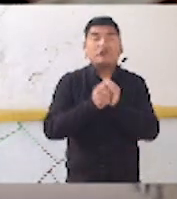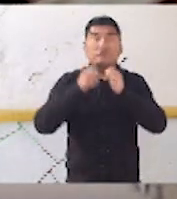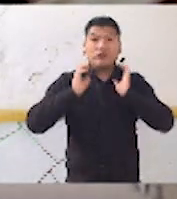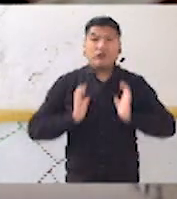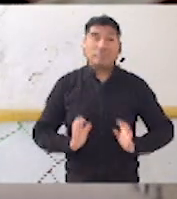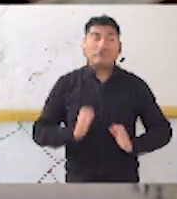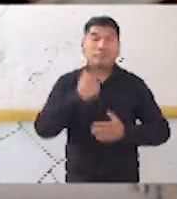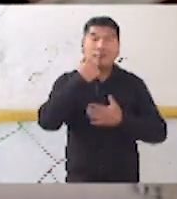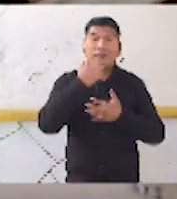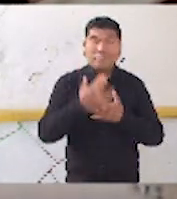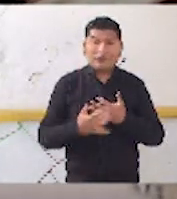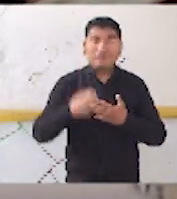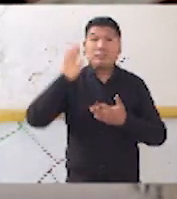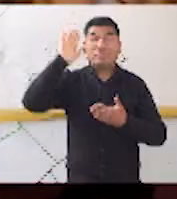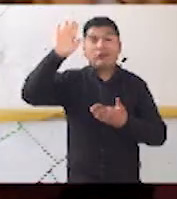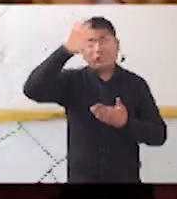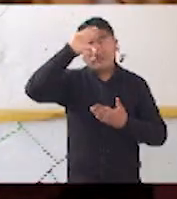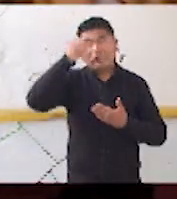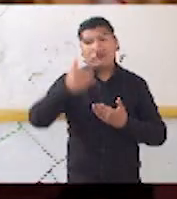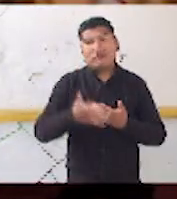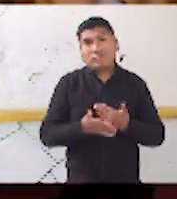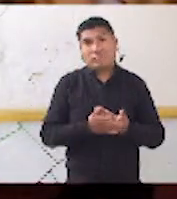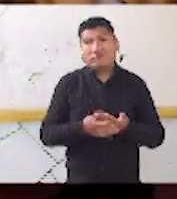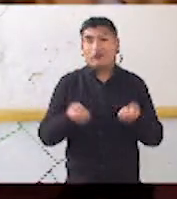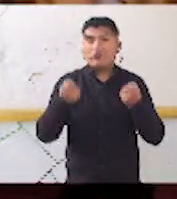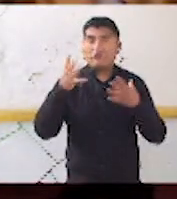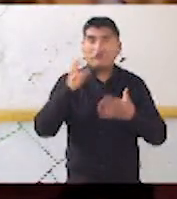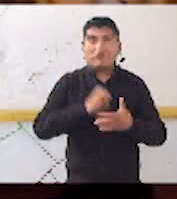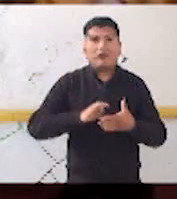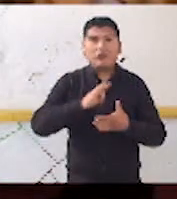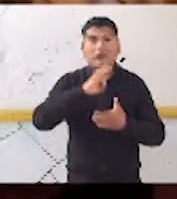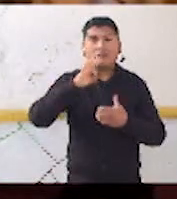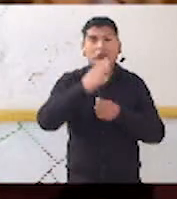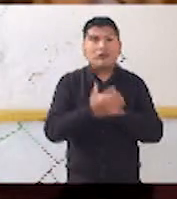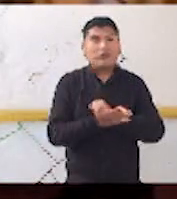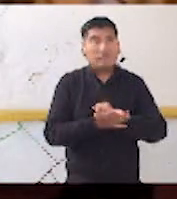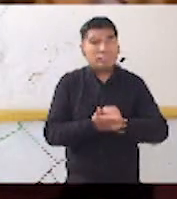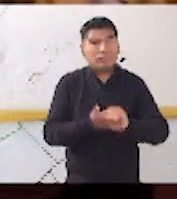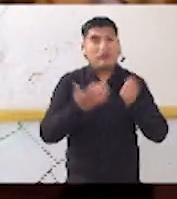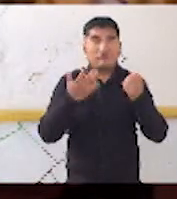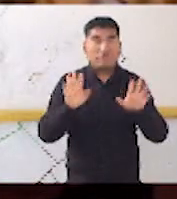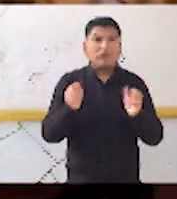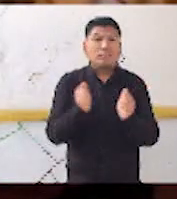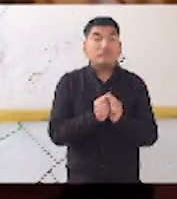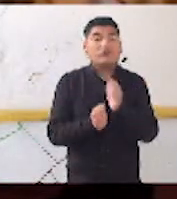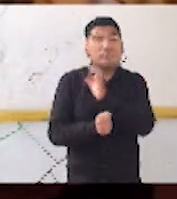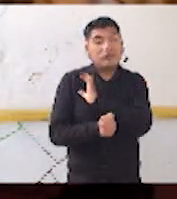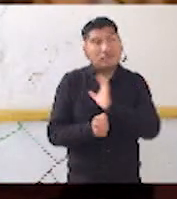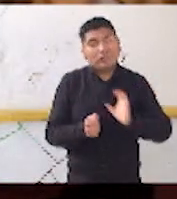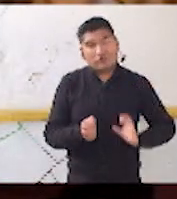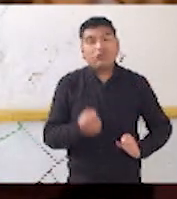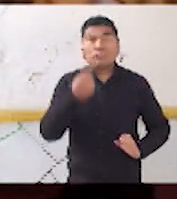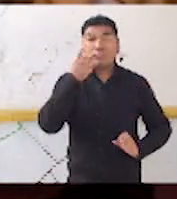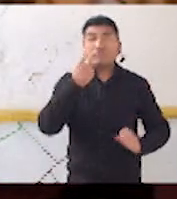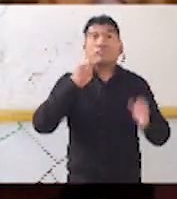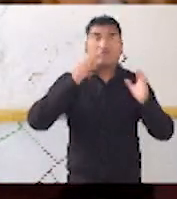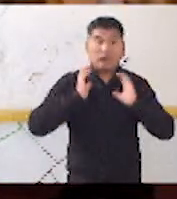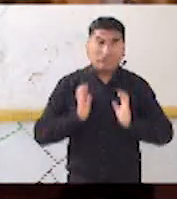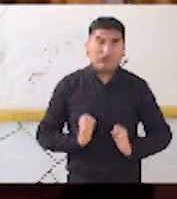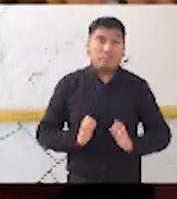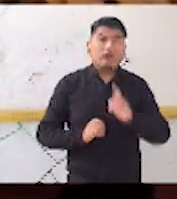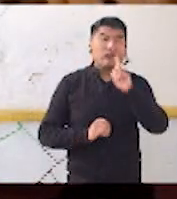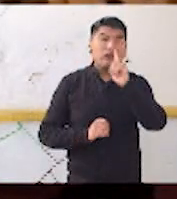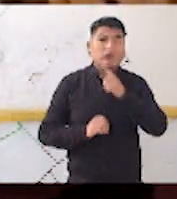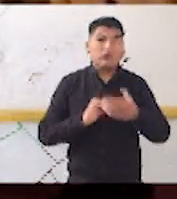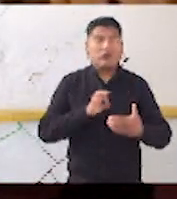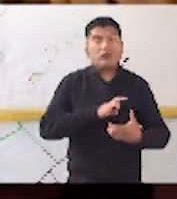y la sangre de tu Hijo, llenos de su Espíritu Santo, formemos en Cristo un solo cuerpo y un